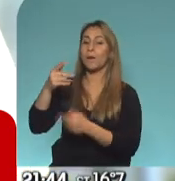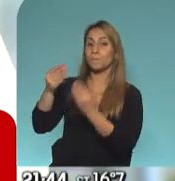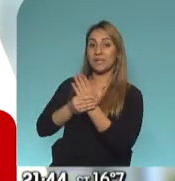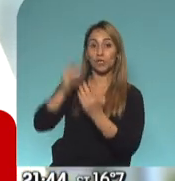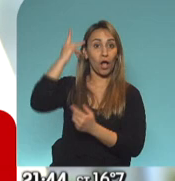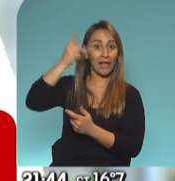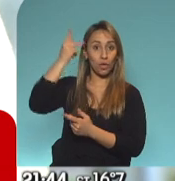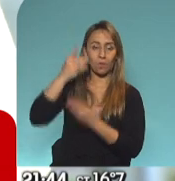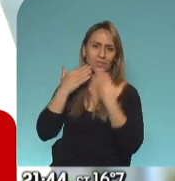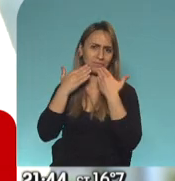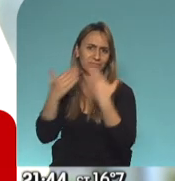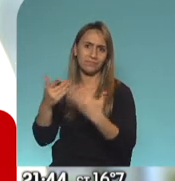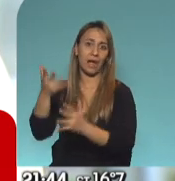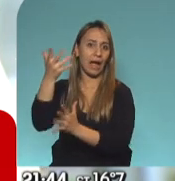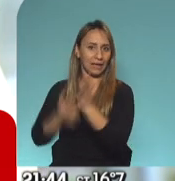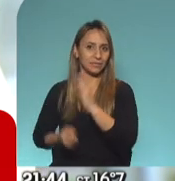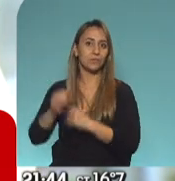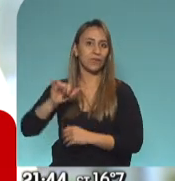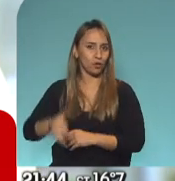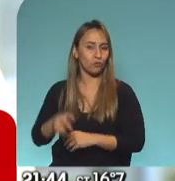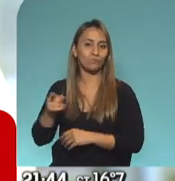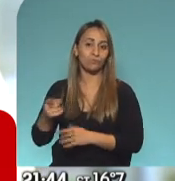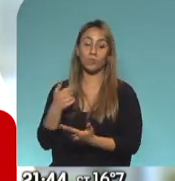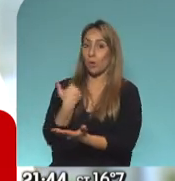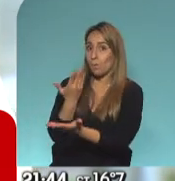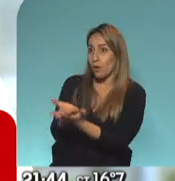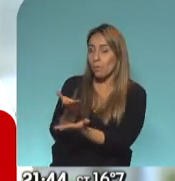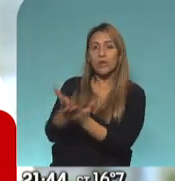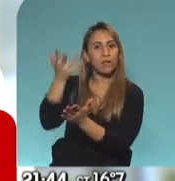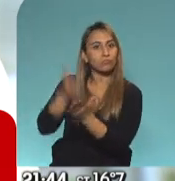que haya aceptado nuestra propuesta y que